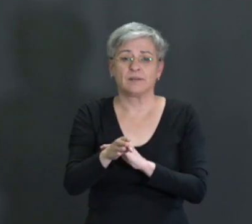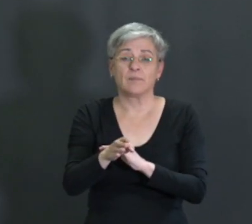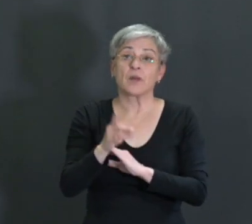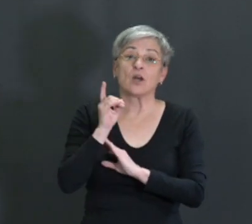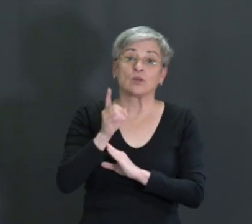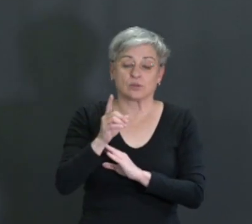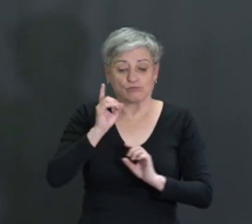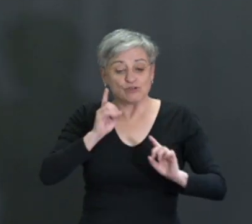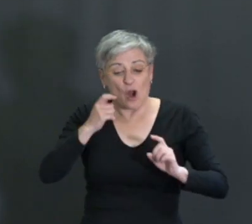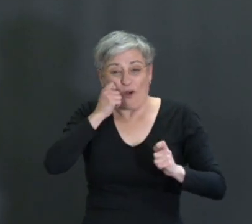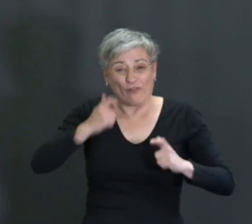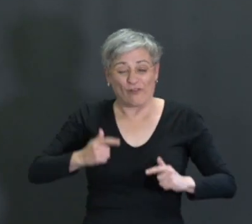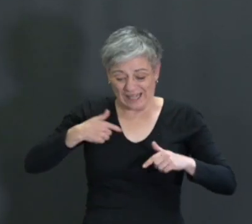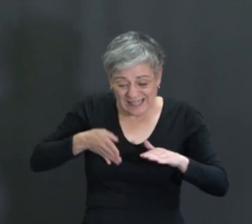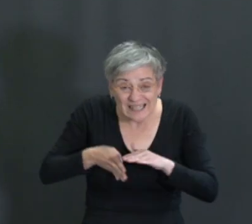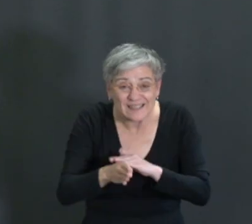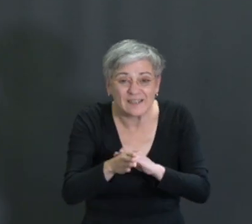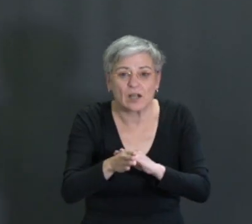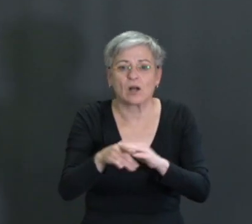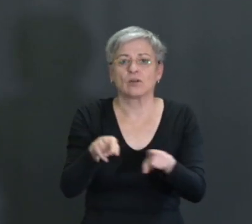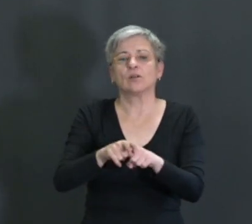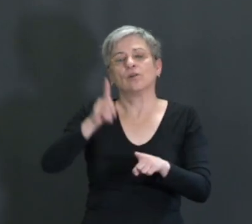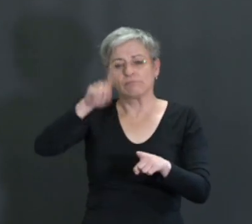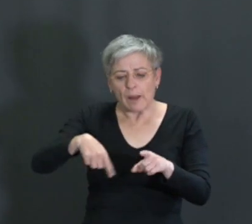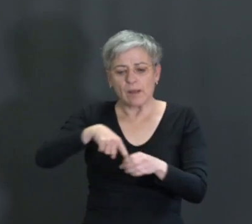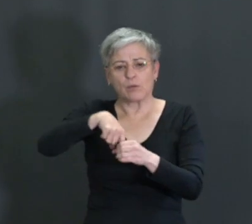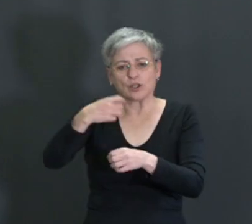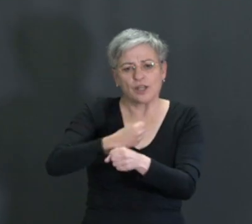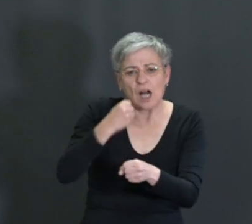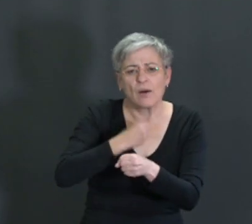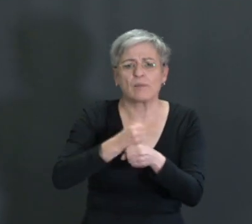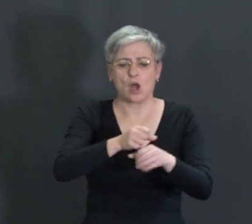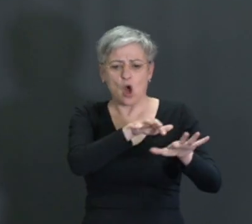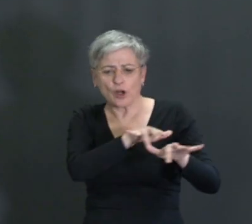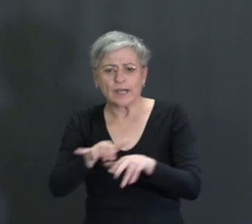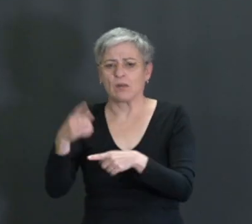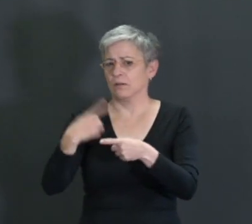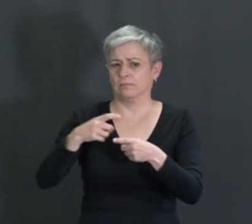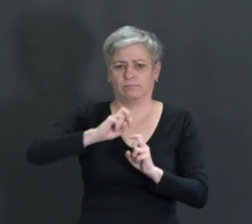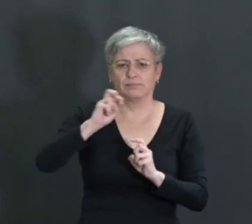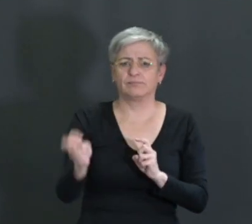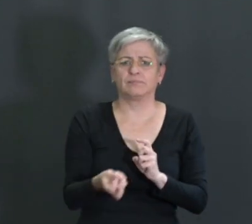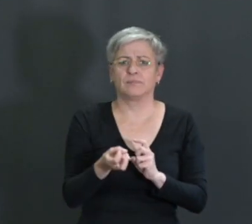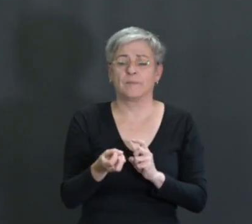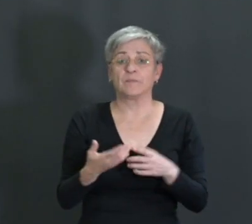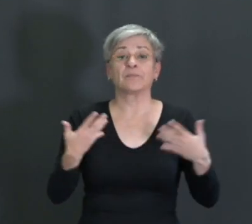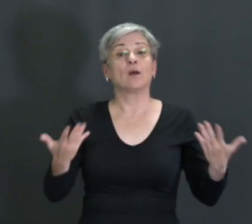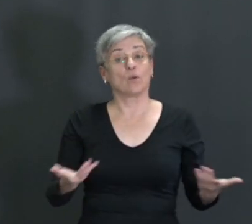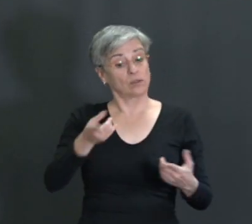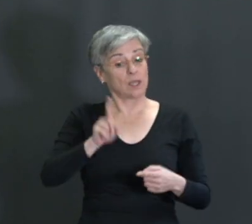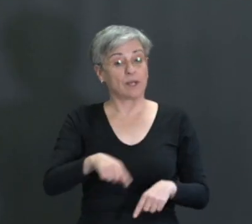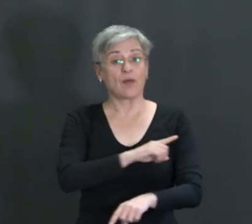solamente físicamente, sino en puestos de trabajo, en ordenadores, etcétera, ¿no? Luego los